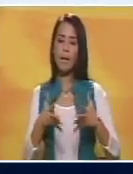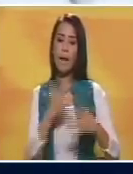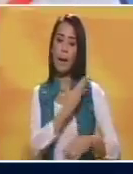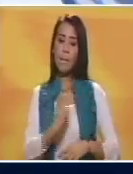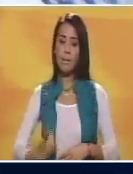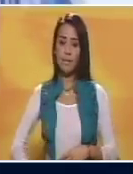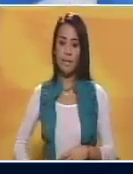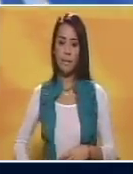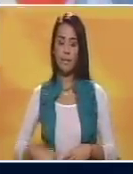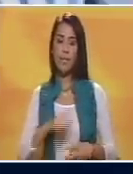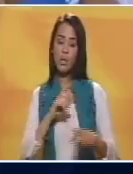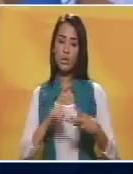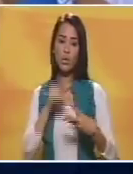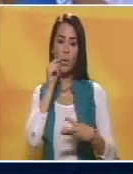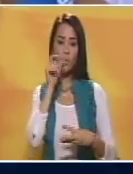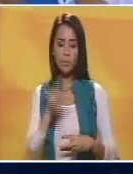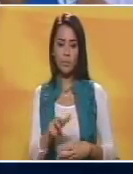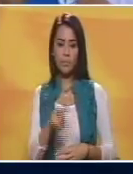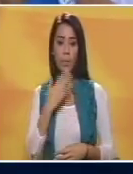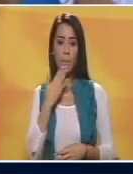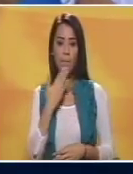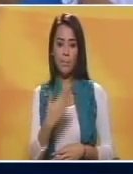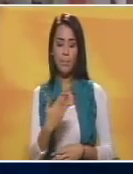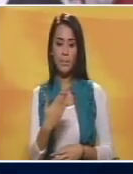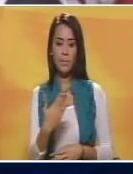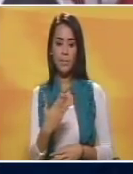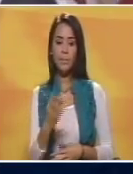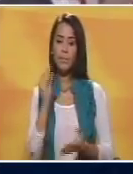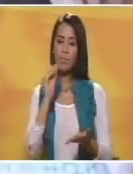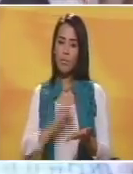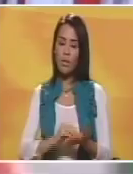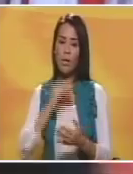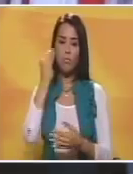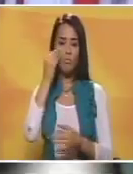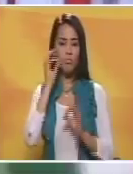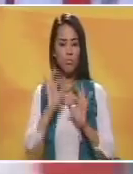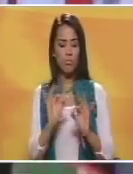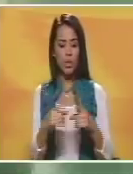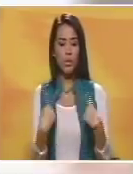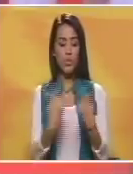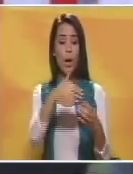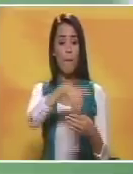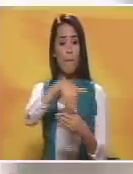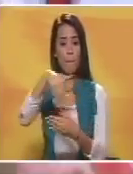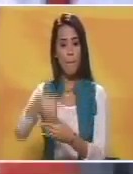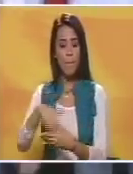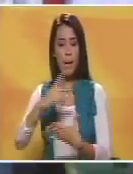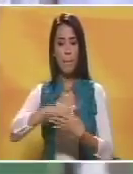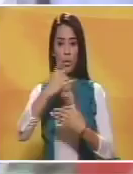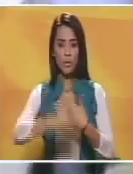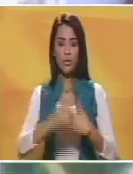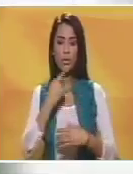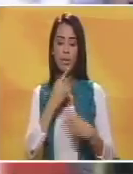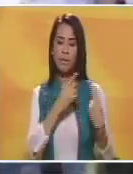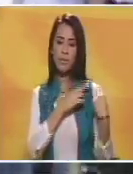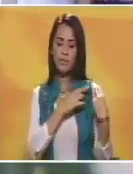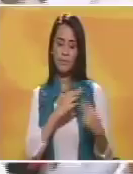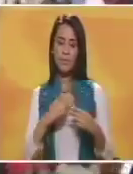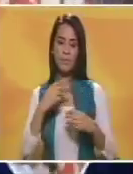y el oficialista José Antonio Meade solicitó rectificar en las urnas el proyecto que él encabeza.